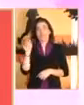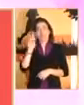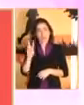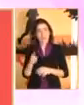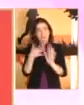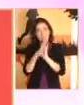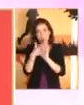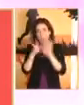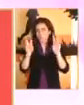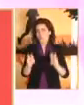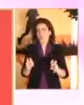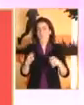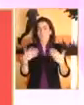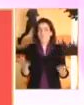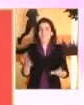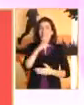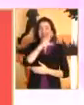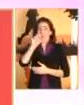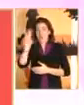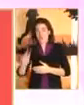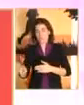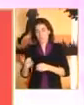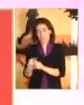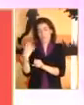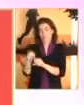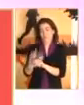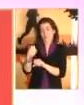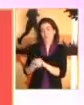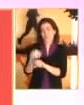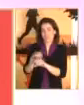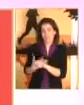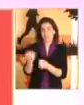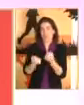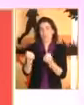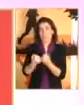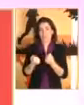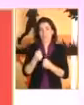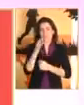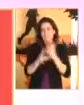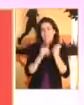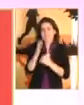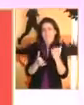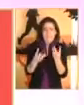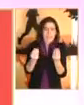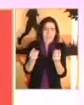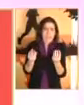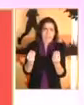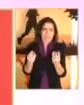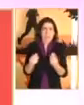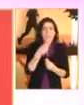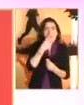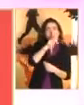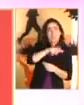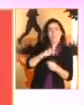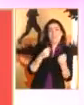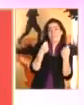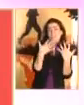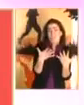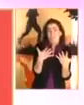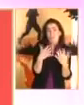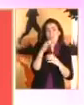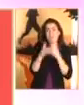el anhídrido carbónico que 10 fumadores en medio de una plaza. Bueno,